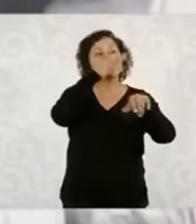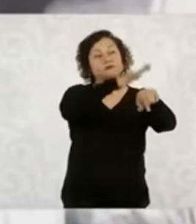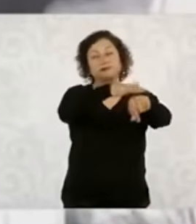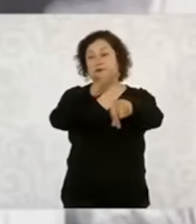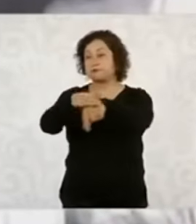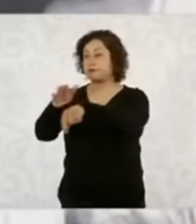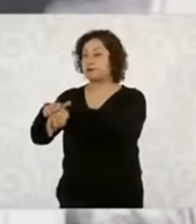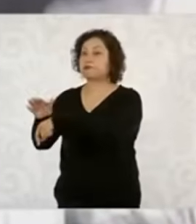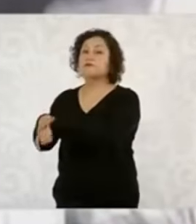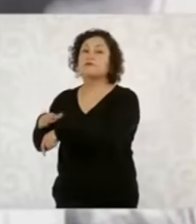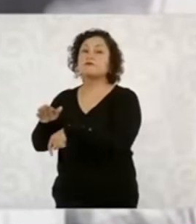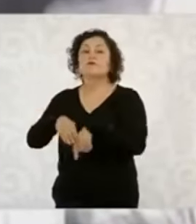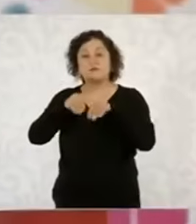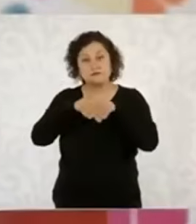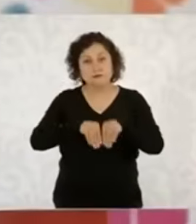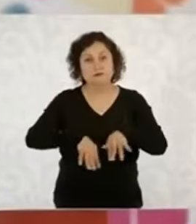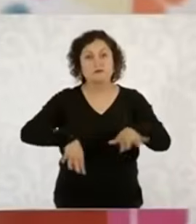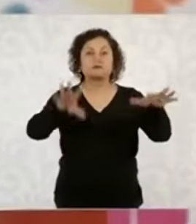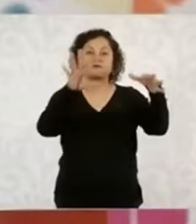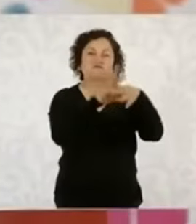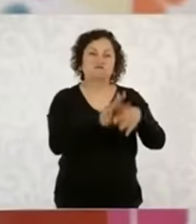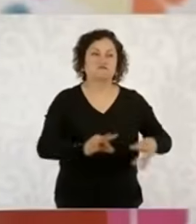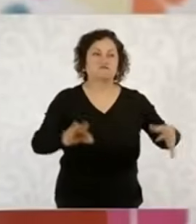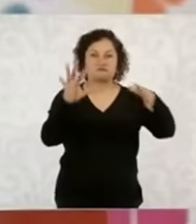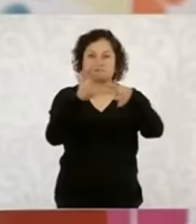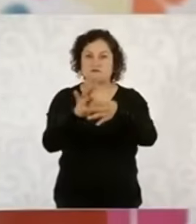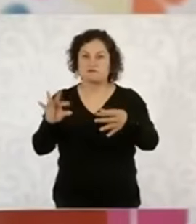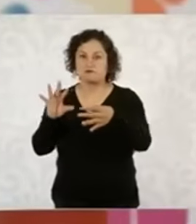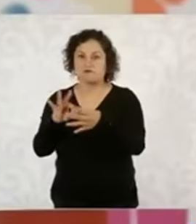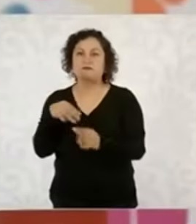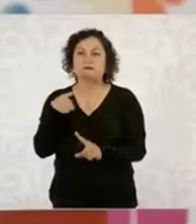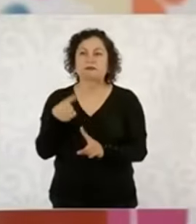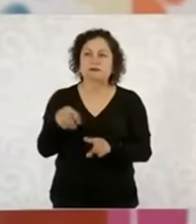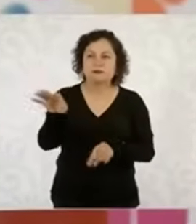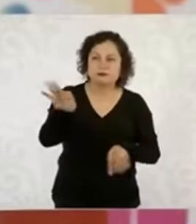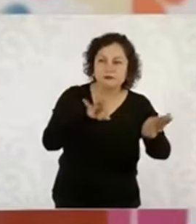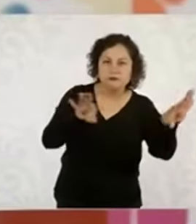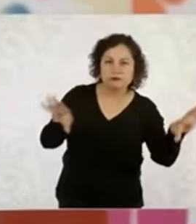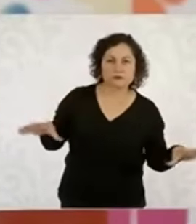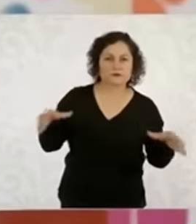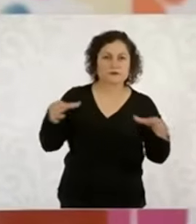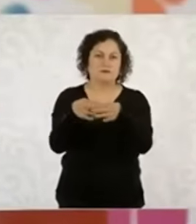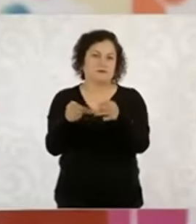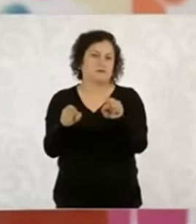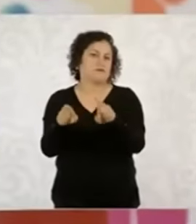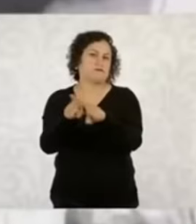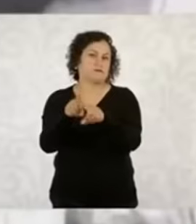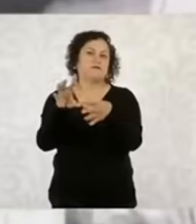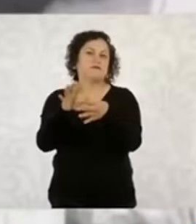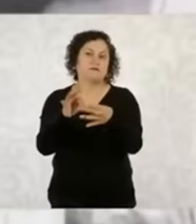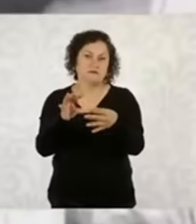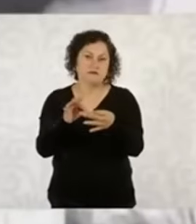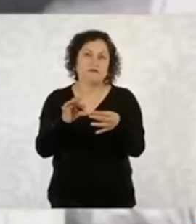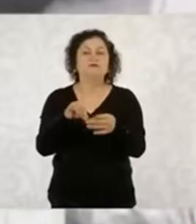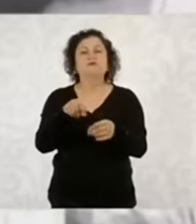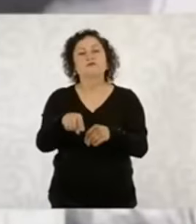programa y se inicia una nueva etapa que tiene que ver con recorridos de obra, talleres sobre regímenes